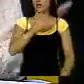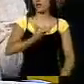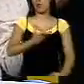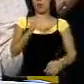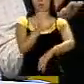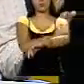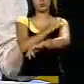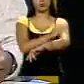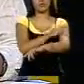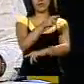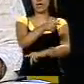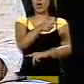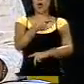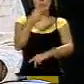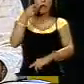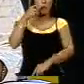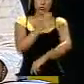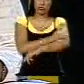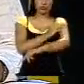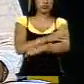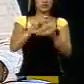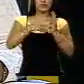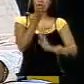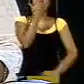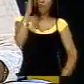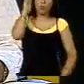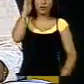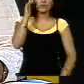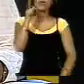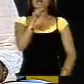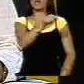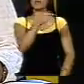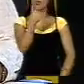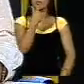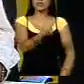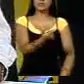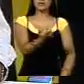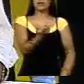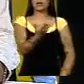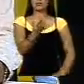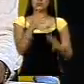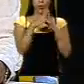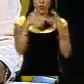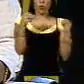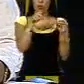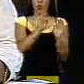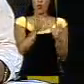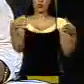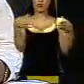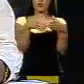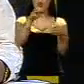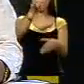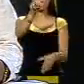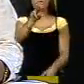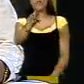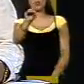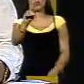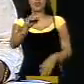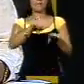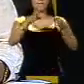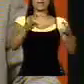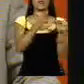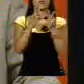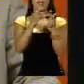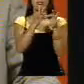la continuidad de las misiones, respondió, esto es un buen chiste, esto es parte del humor político. Reiteró